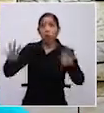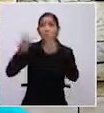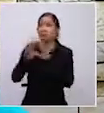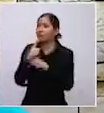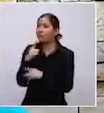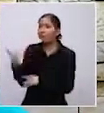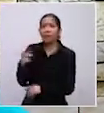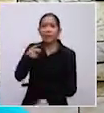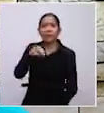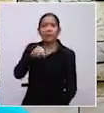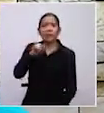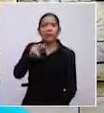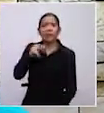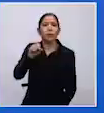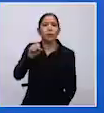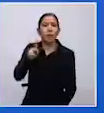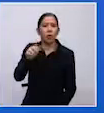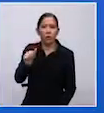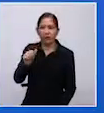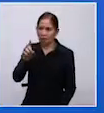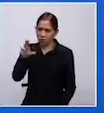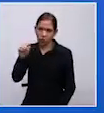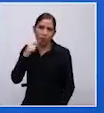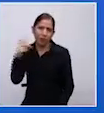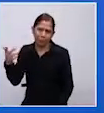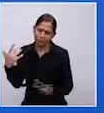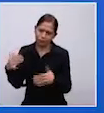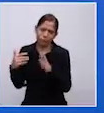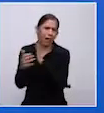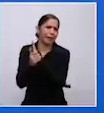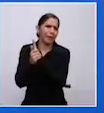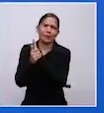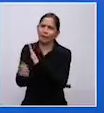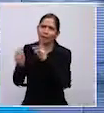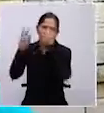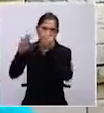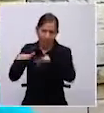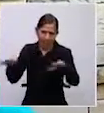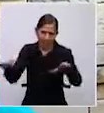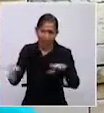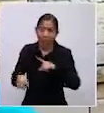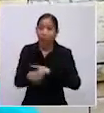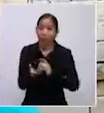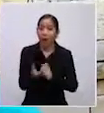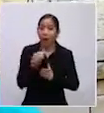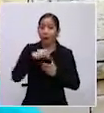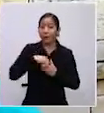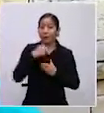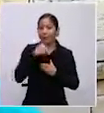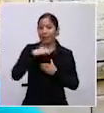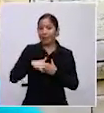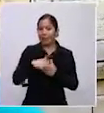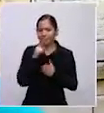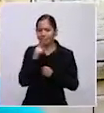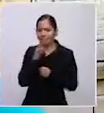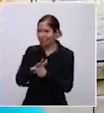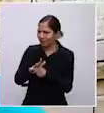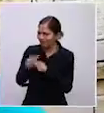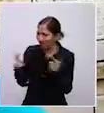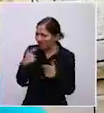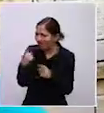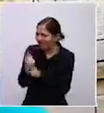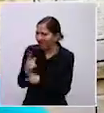Ninoska Durán, quien, bueno, además de ser una experta en temas de niñez, tiene así una niña interior completamente comprometida. ¿Cómo estás,